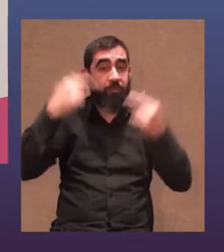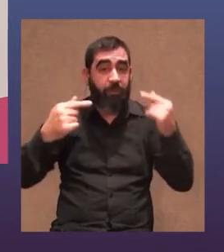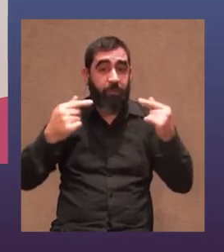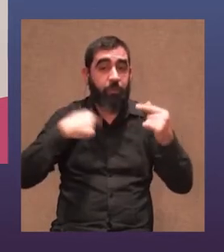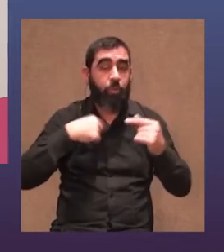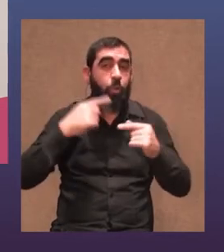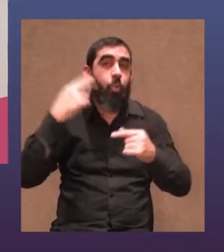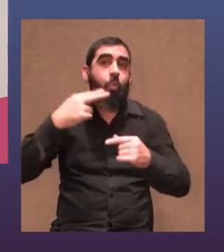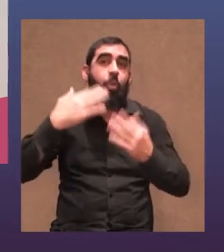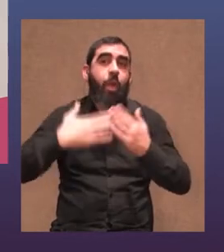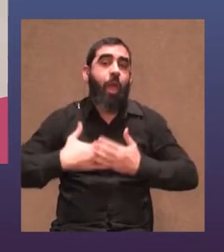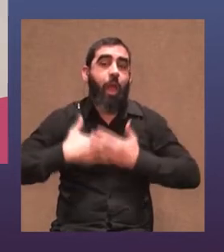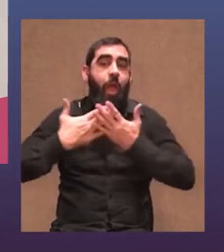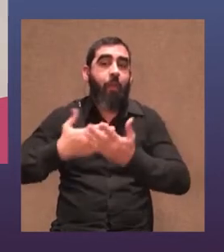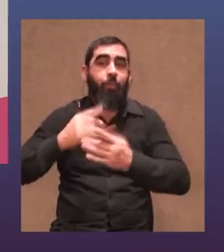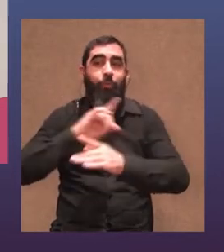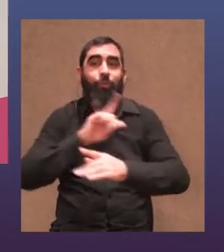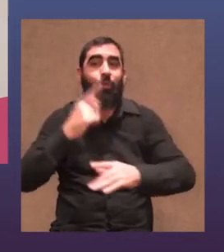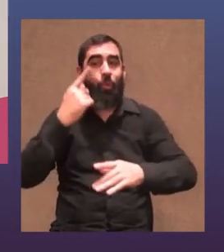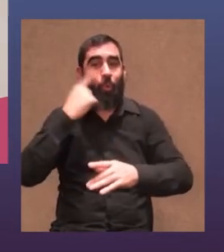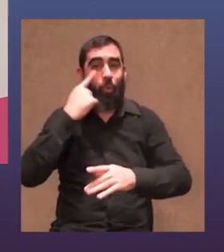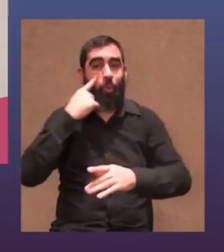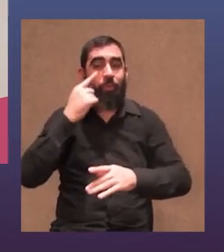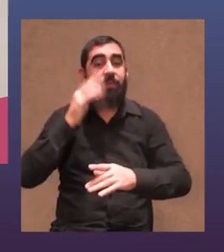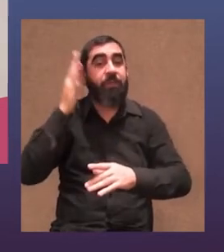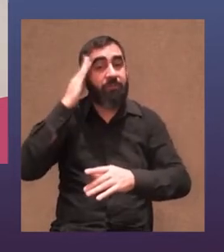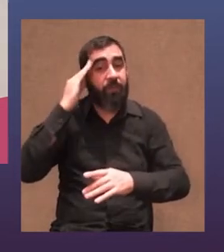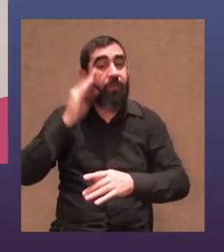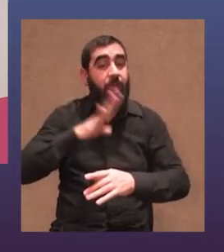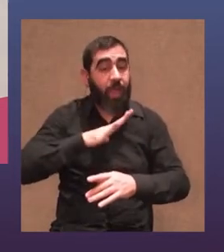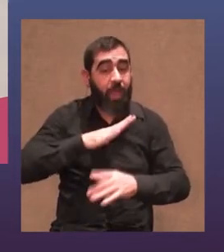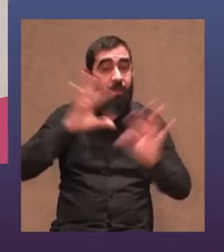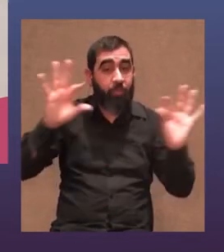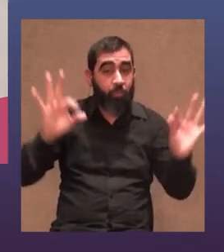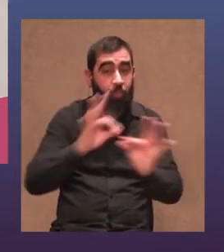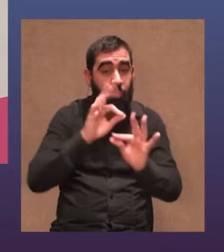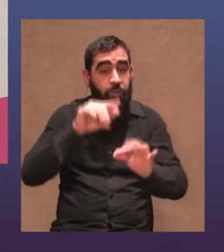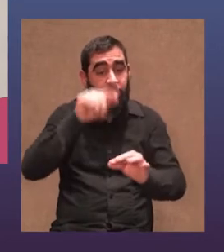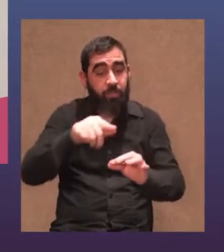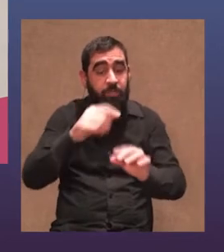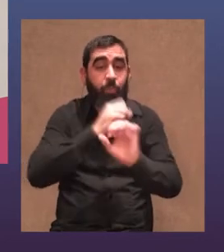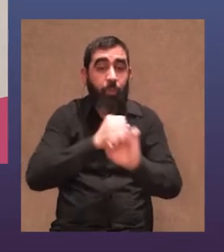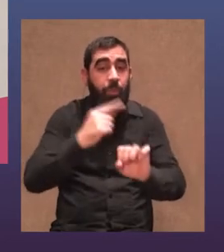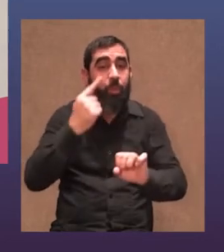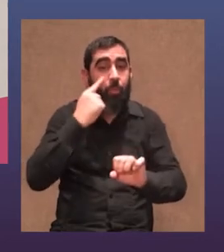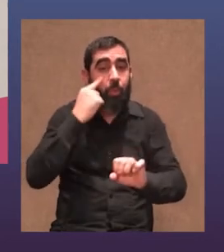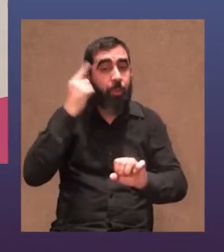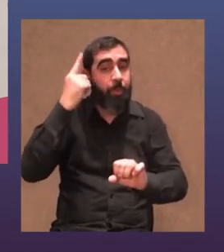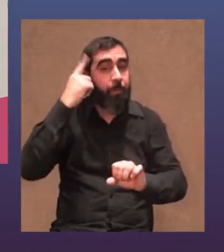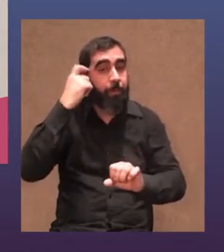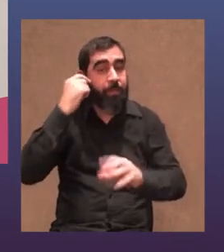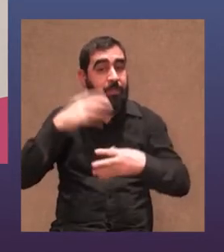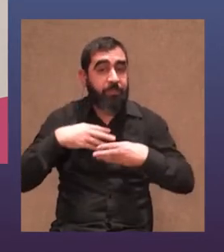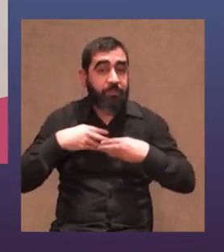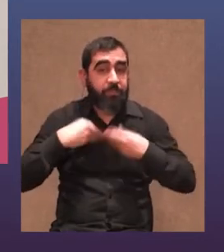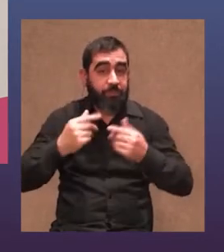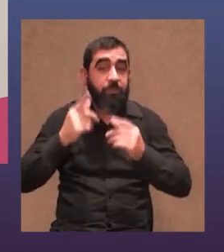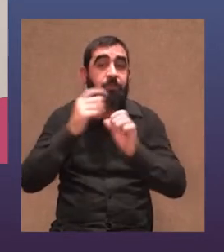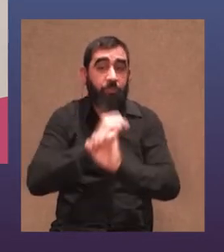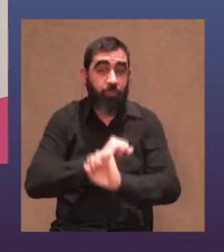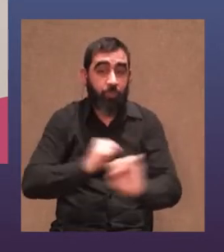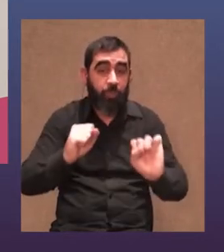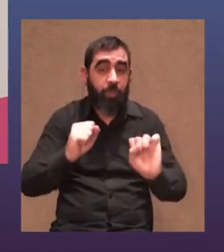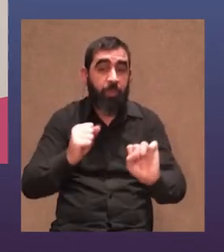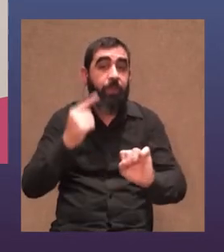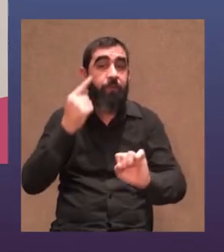va a amar lo que no conoce, entonces saber que existe, poder tener esas experiencias de sensoriales,